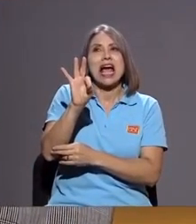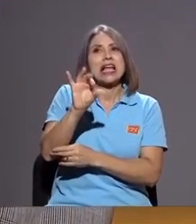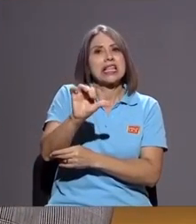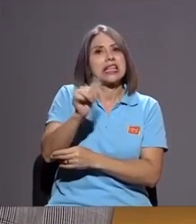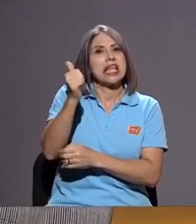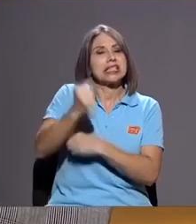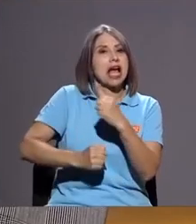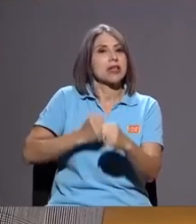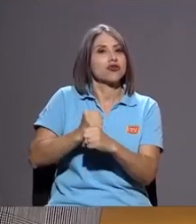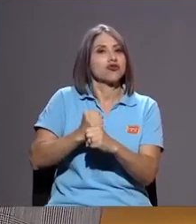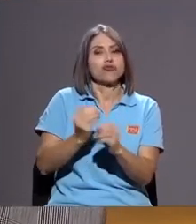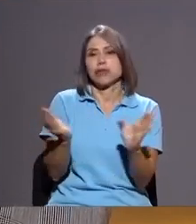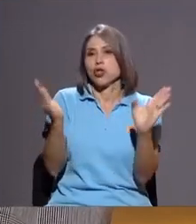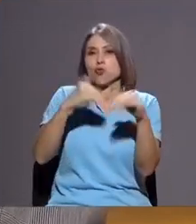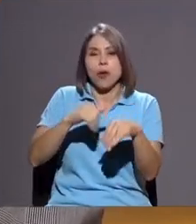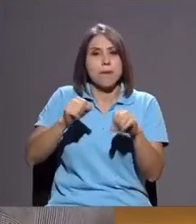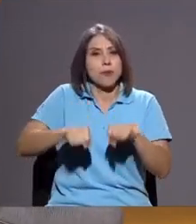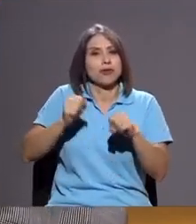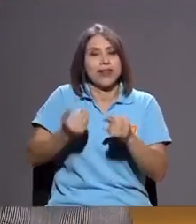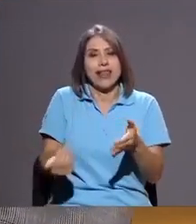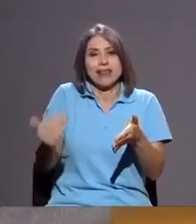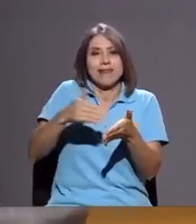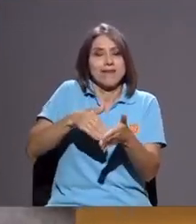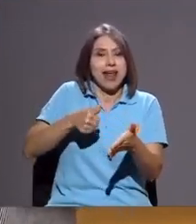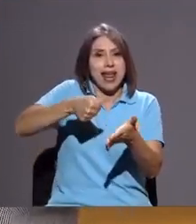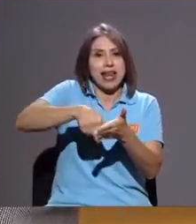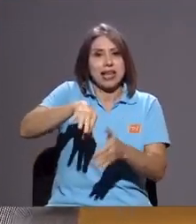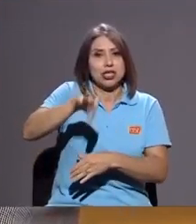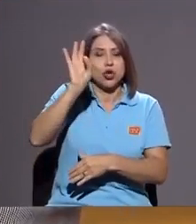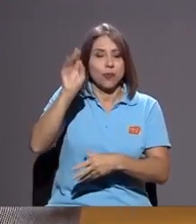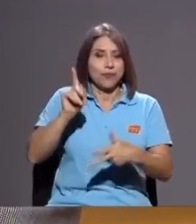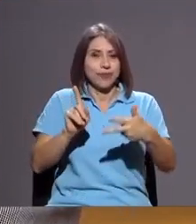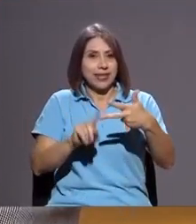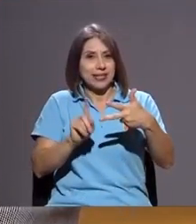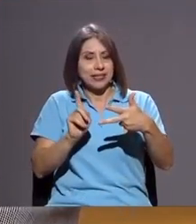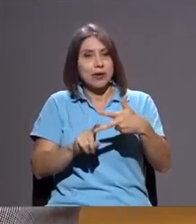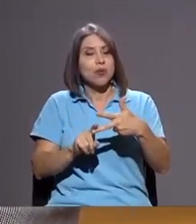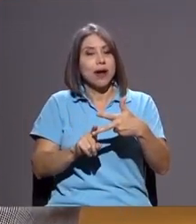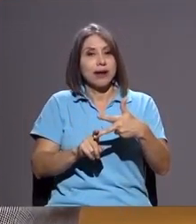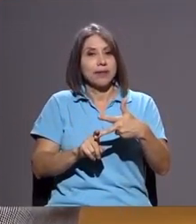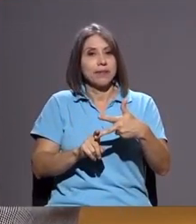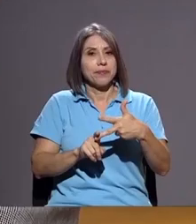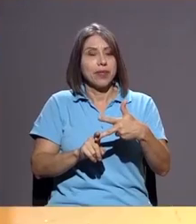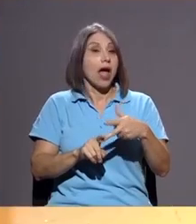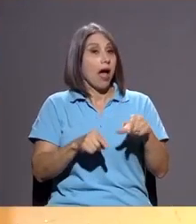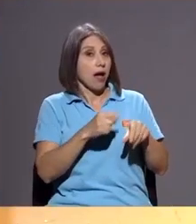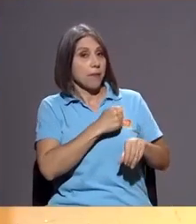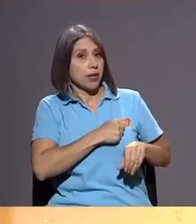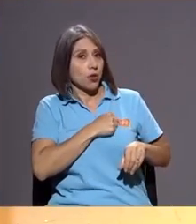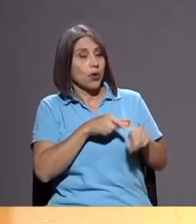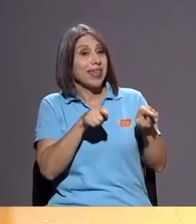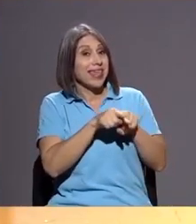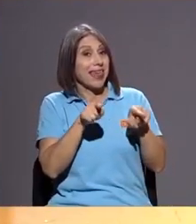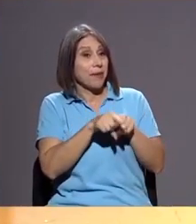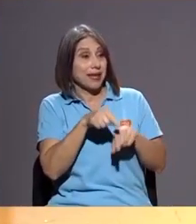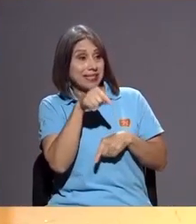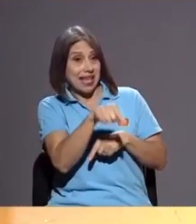de reelección. En tercer lugar, se Perdón, y además eso con el primer